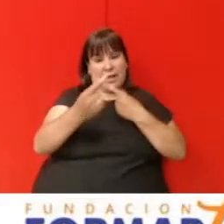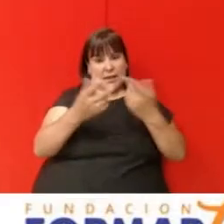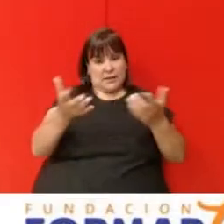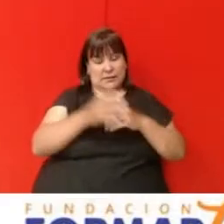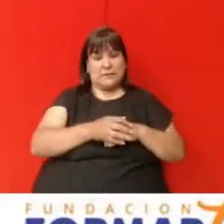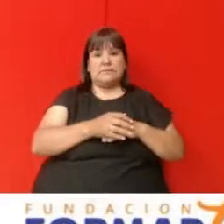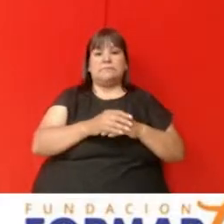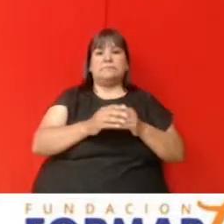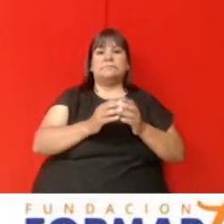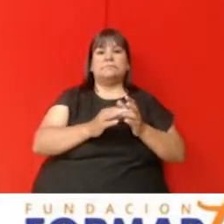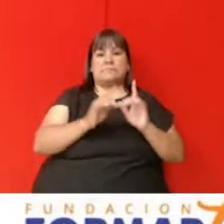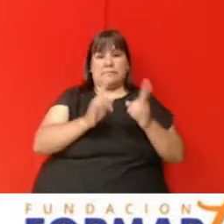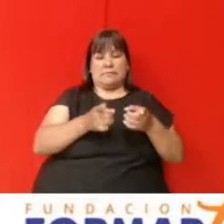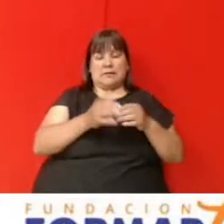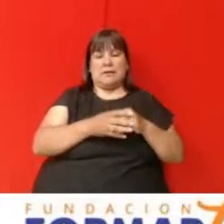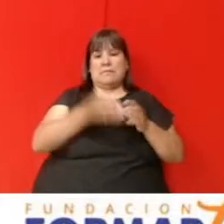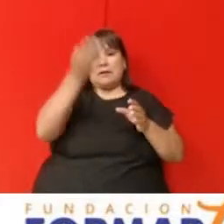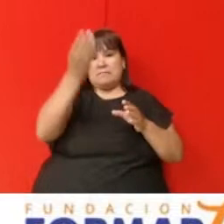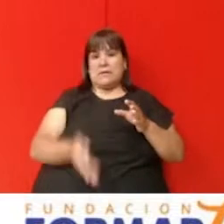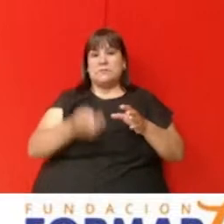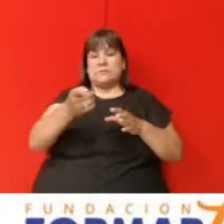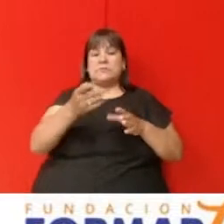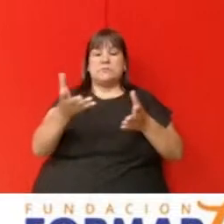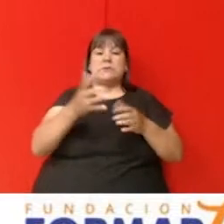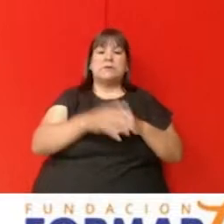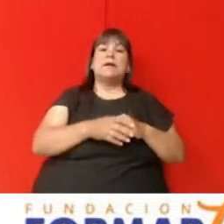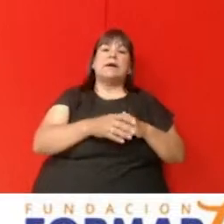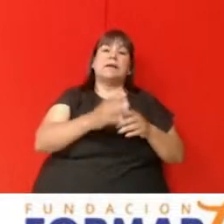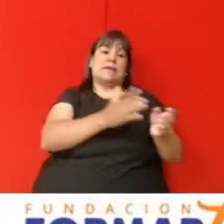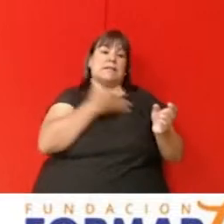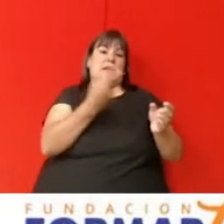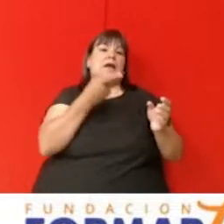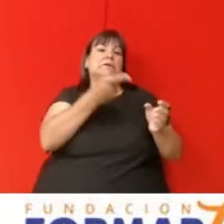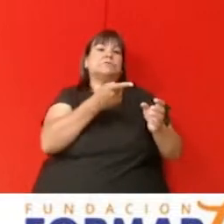área gerencial y después con la gerencia asistencial, que en este caso soy yo.